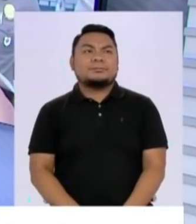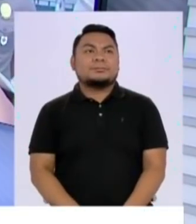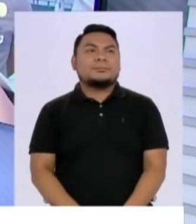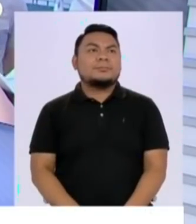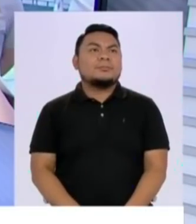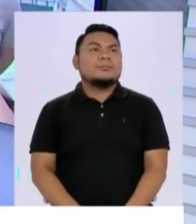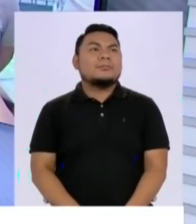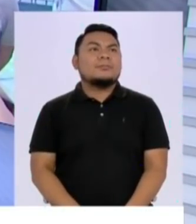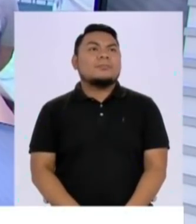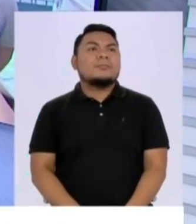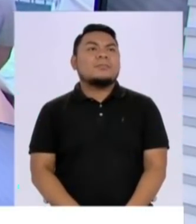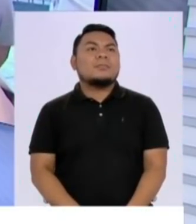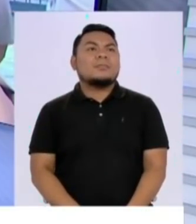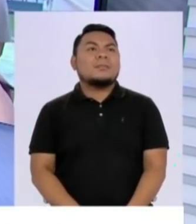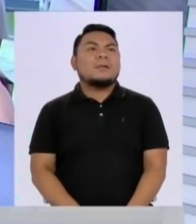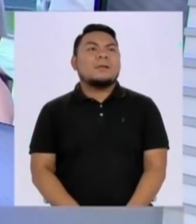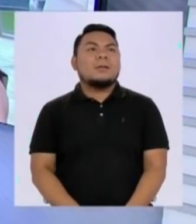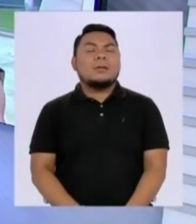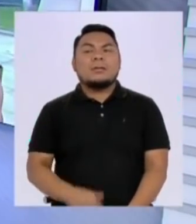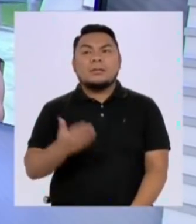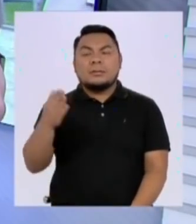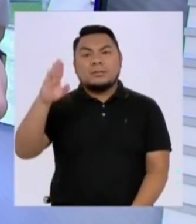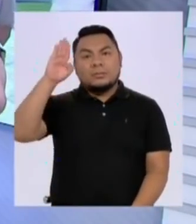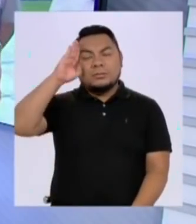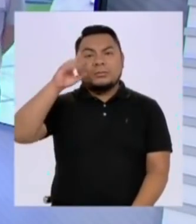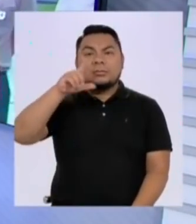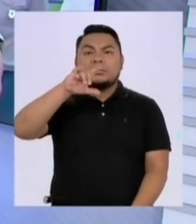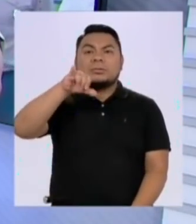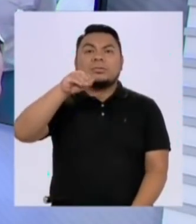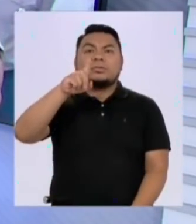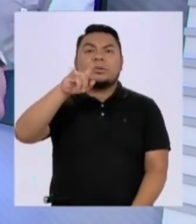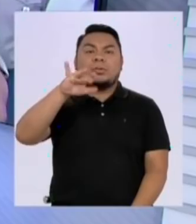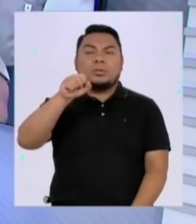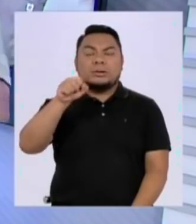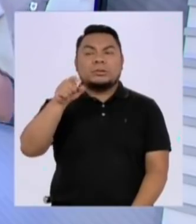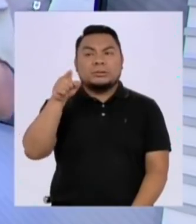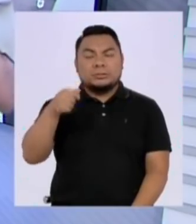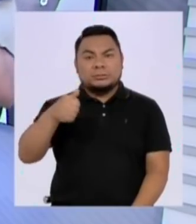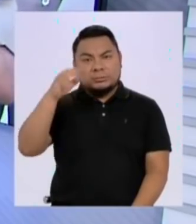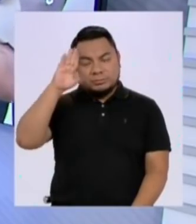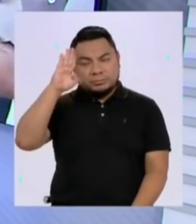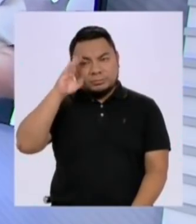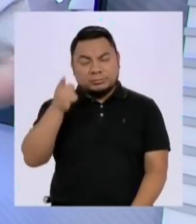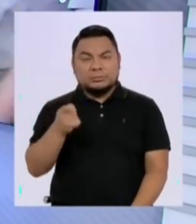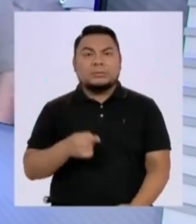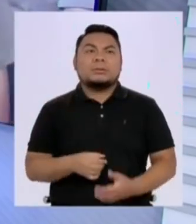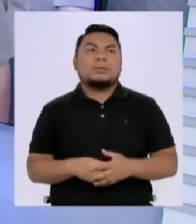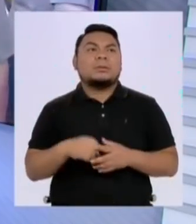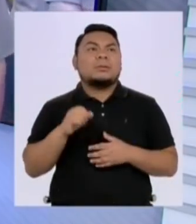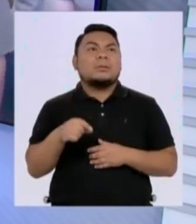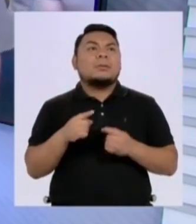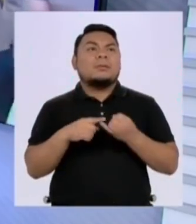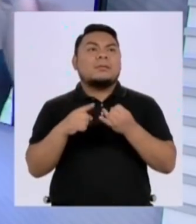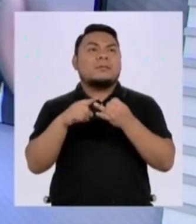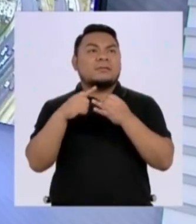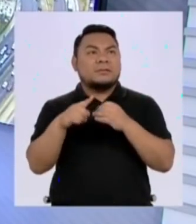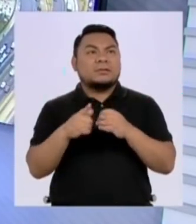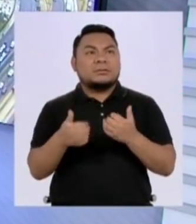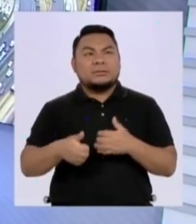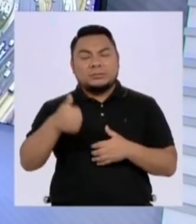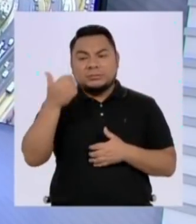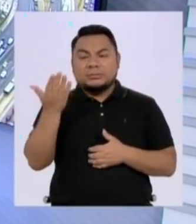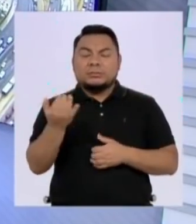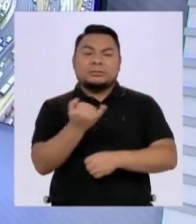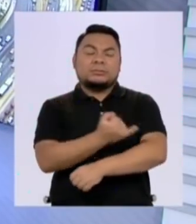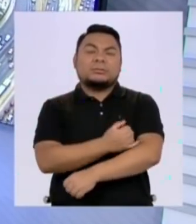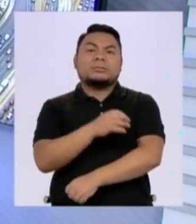El general José Luis Lavalle, el director general de la policía, ¿no? Flanqueado por las distintas autoridades justamente de la